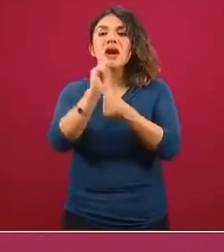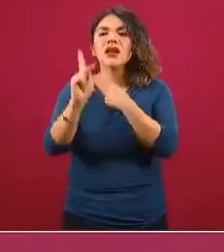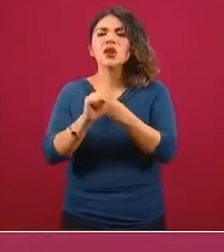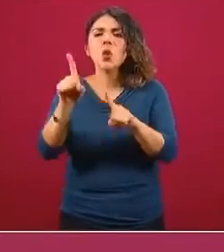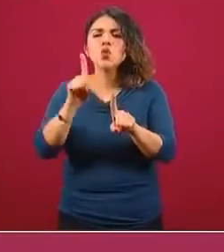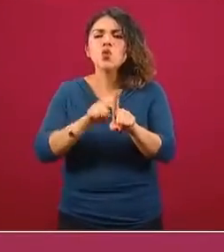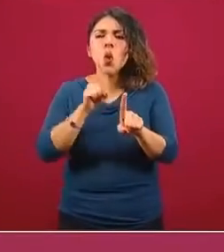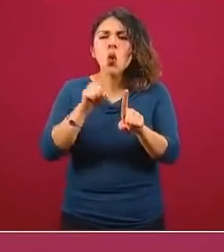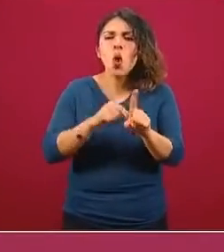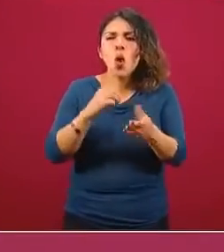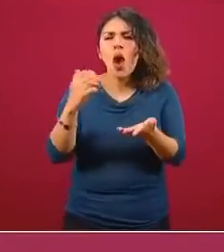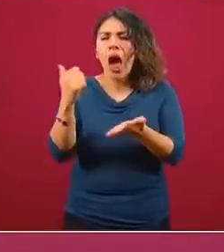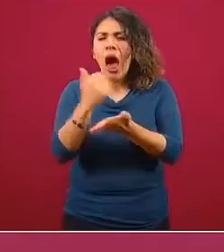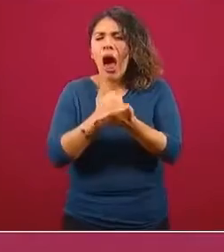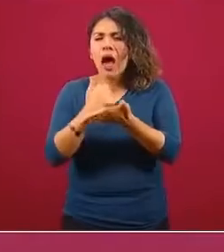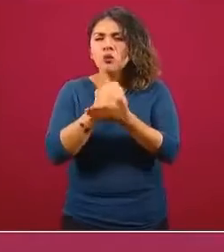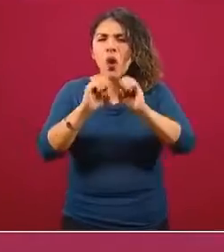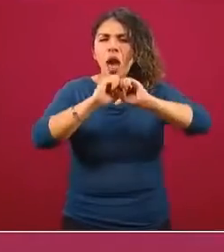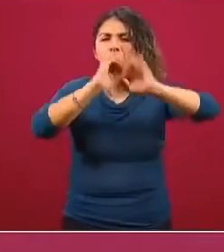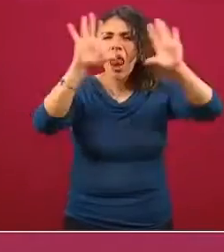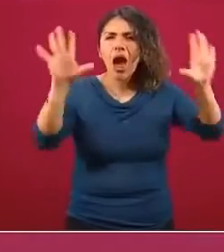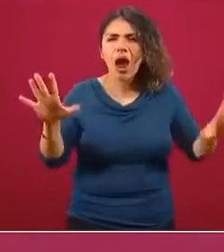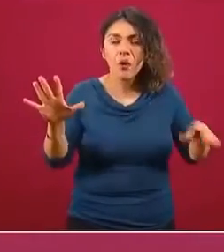color turquesa